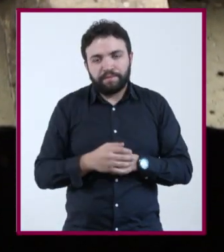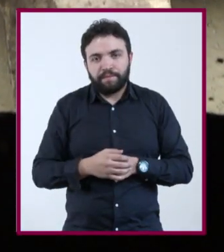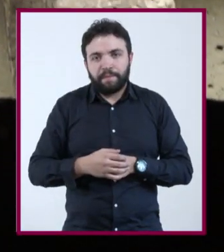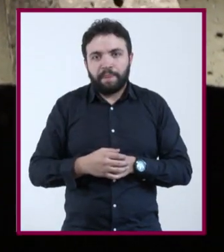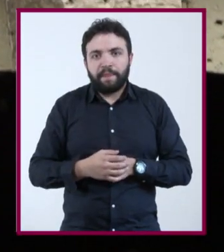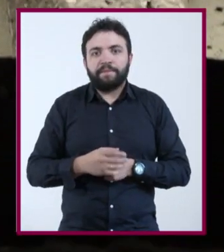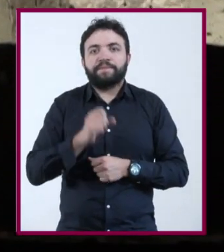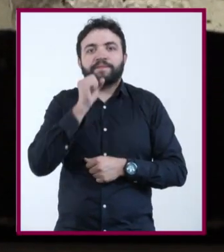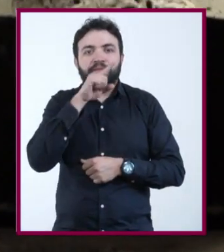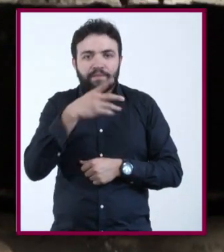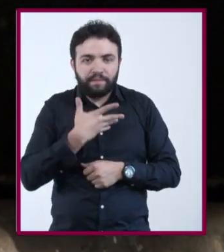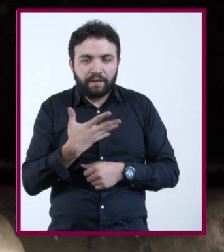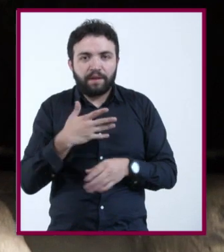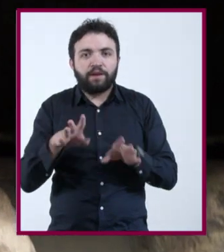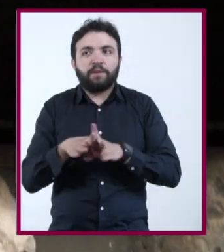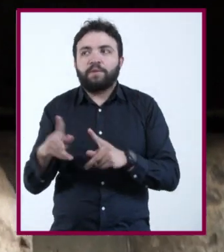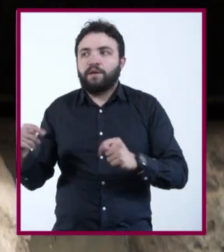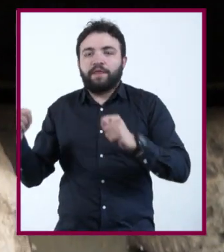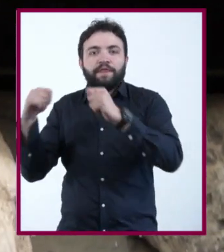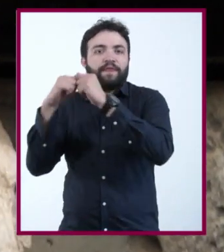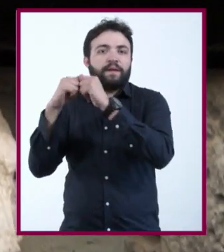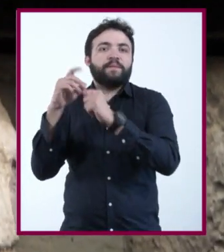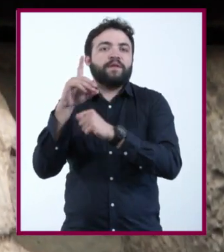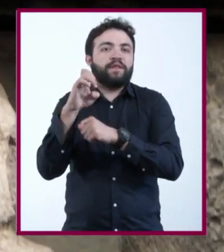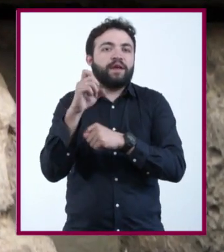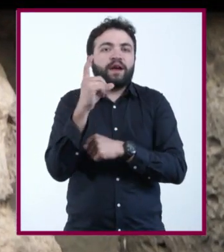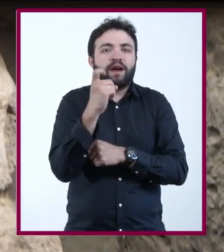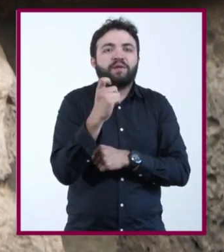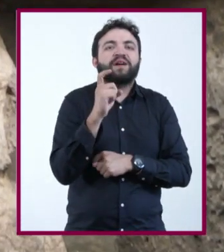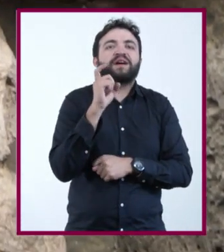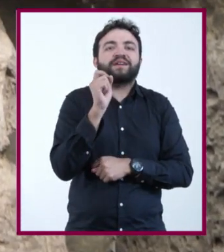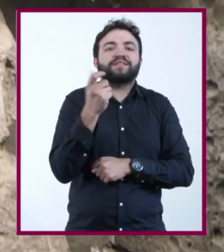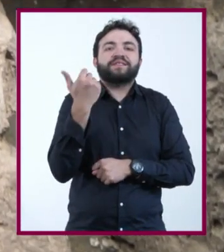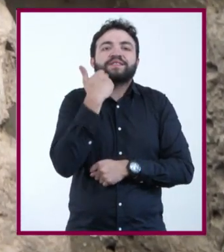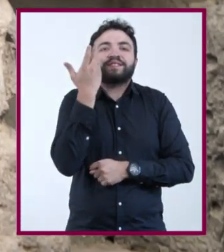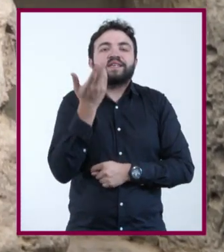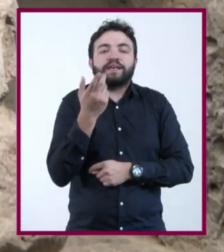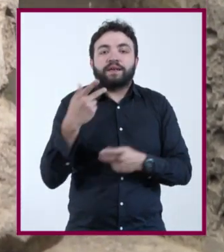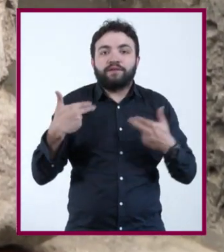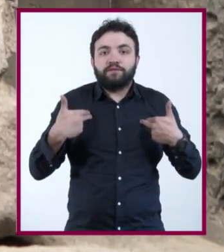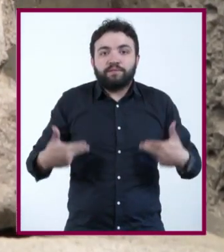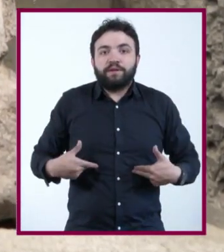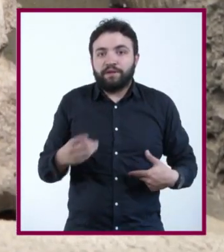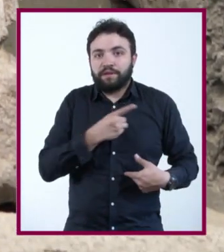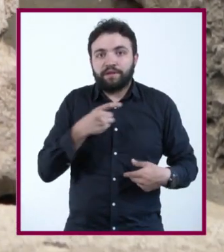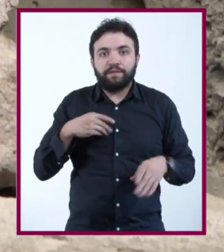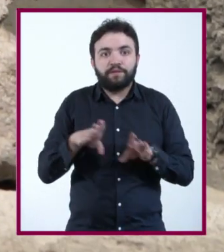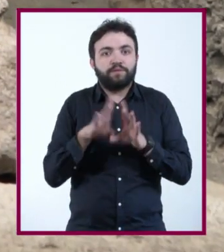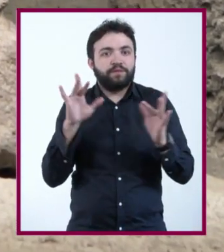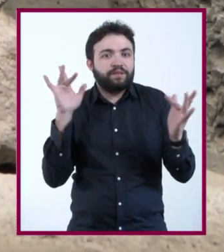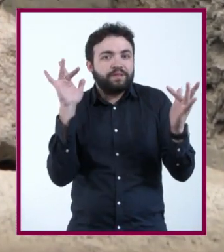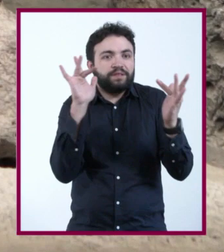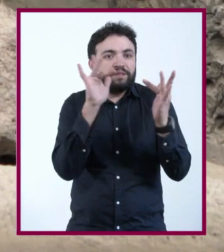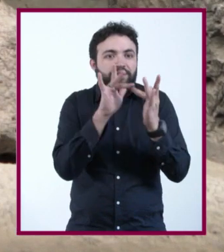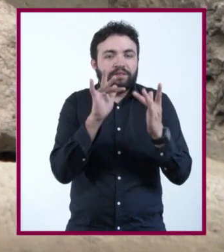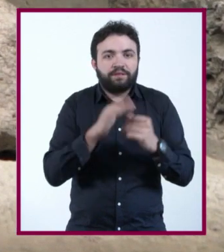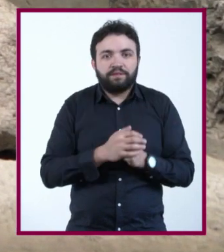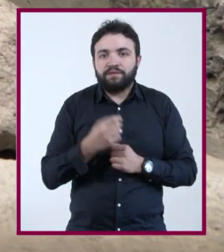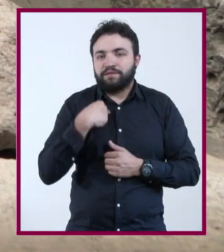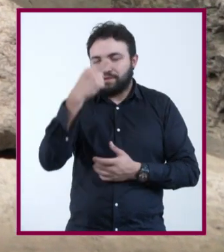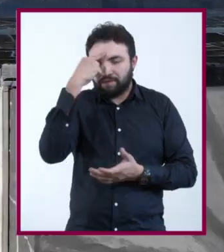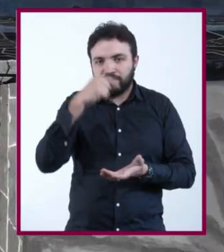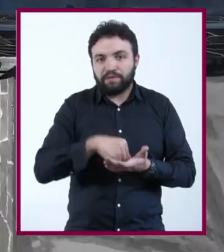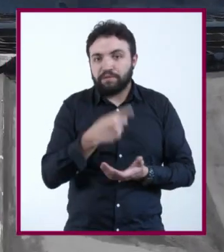el Cárcamo, que es un templo del agua, y es más por la conexión. Yo creo que el Anahuacalli está totalmente hecho para